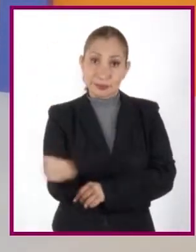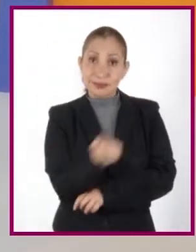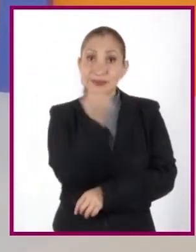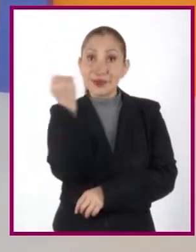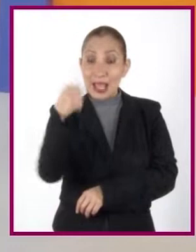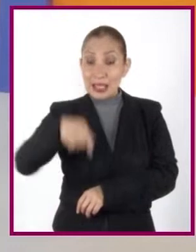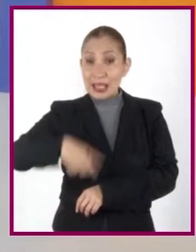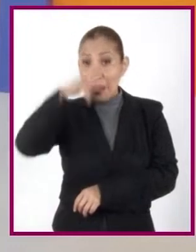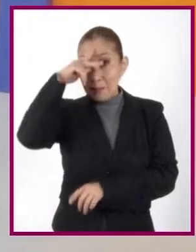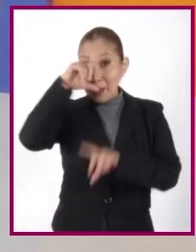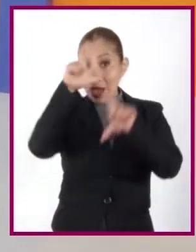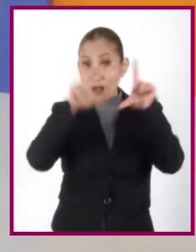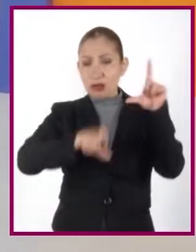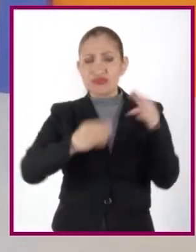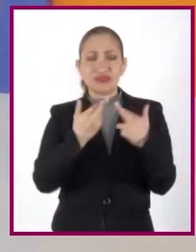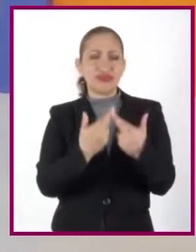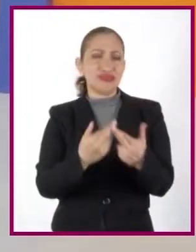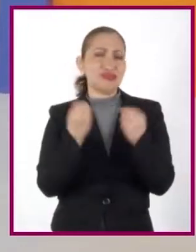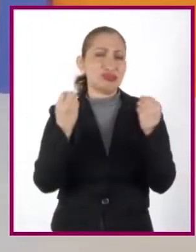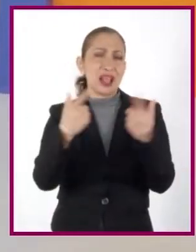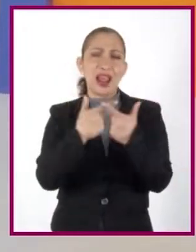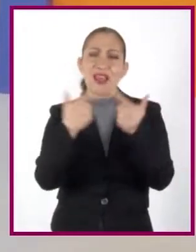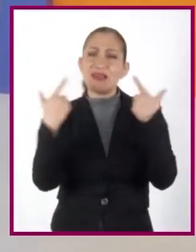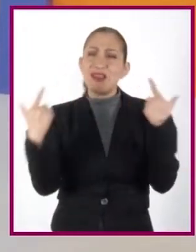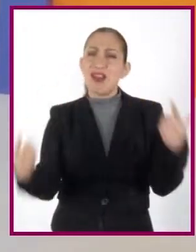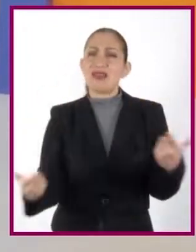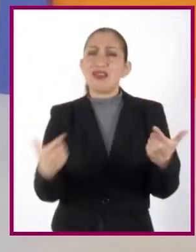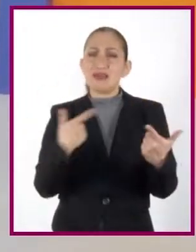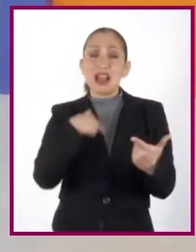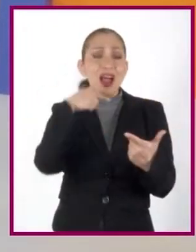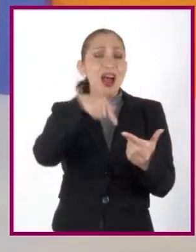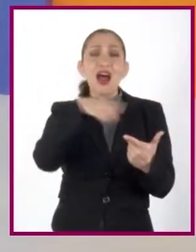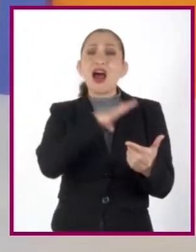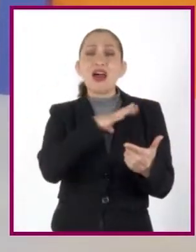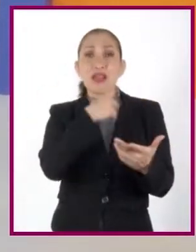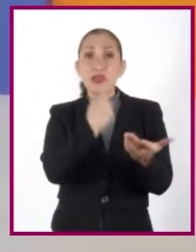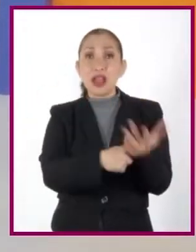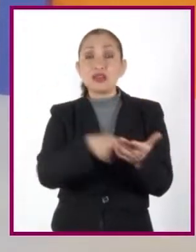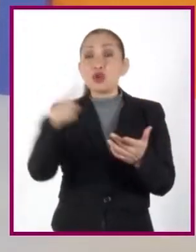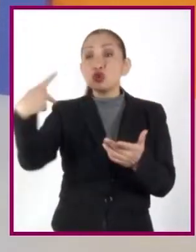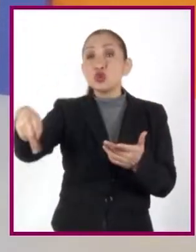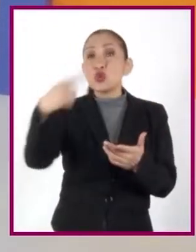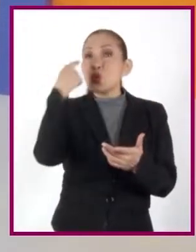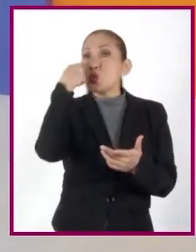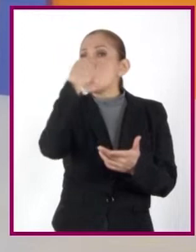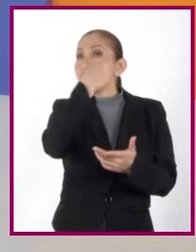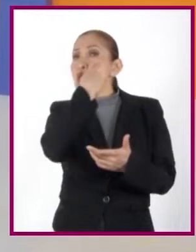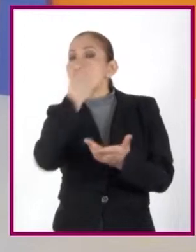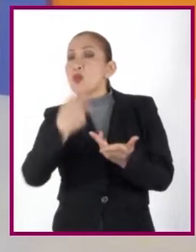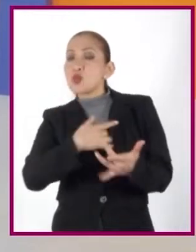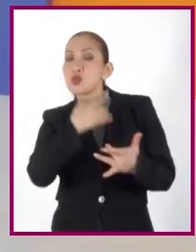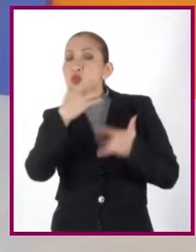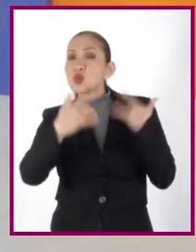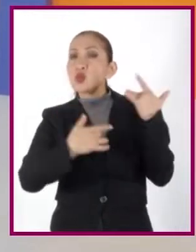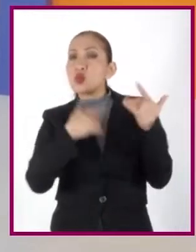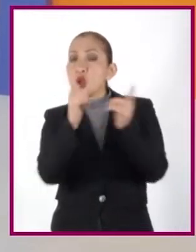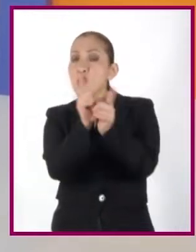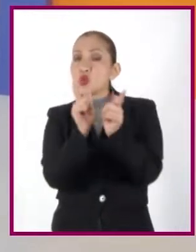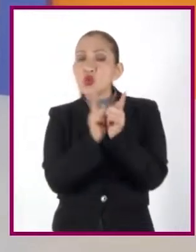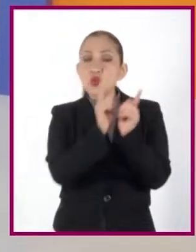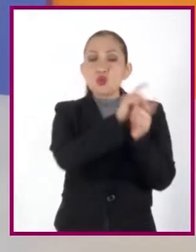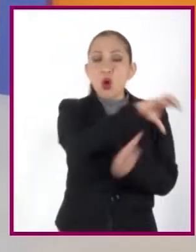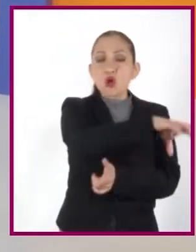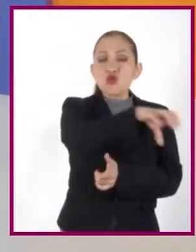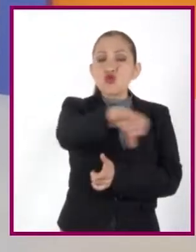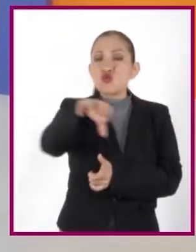nuestro territorio nacional está lleno de ellas. En las leyendas se refleja la cosmovisión de un grupo social, es decir, la mirada o la